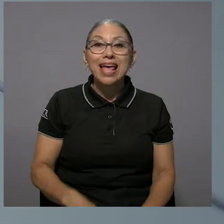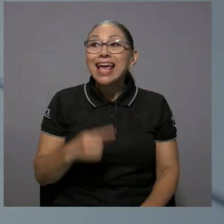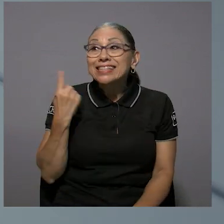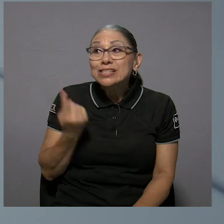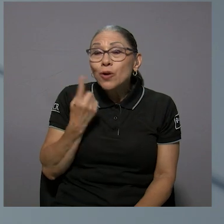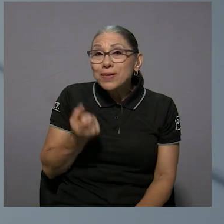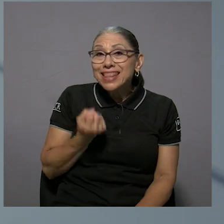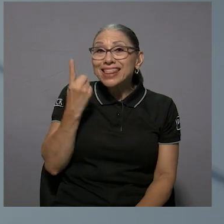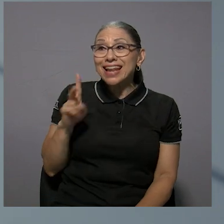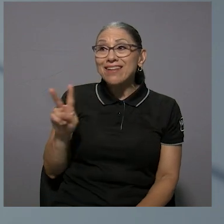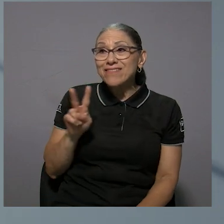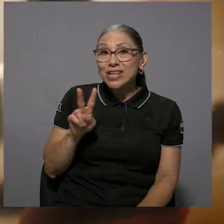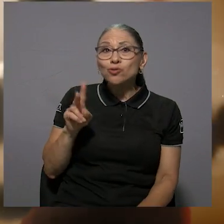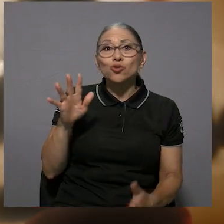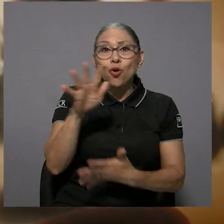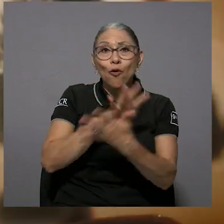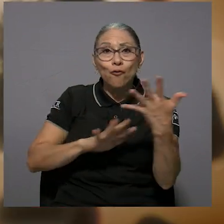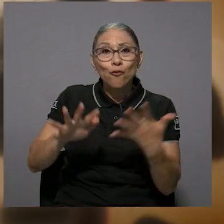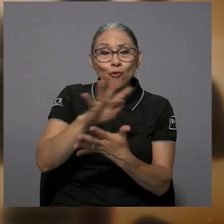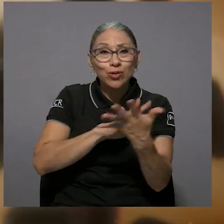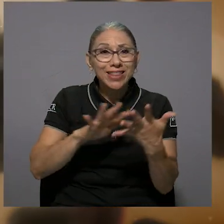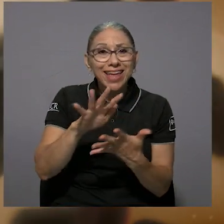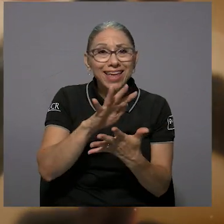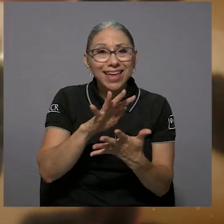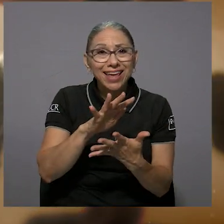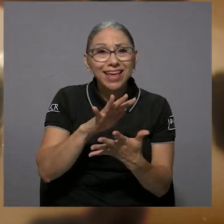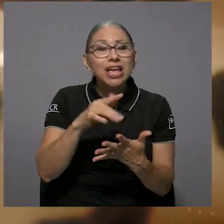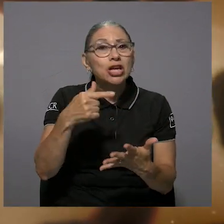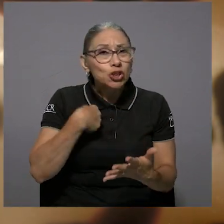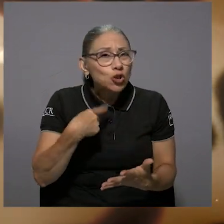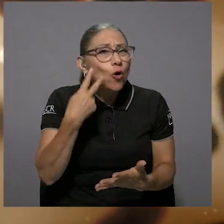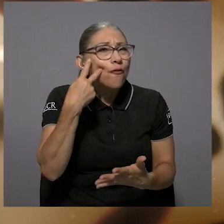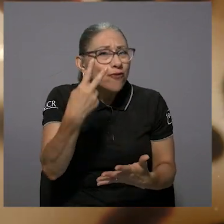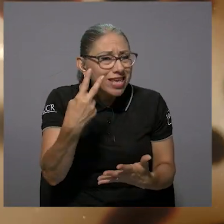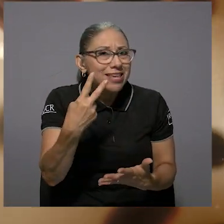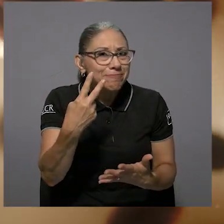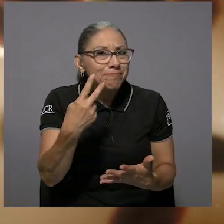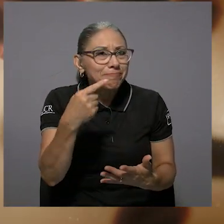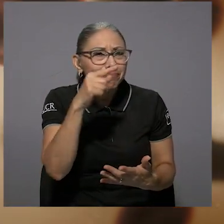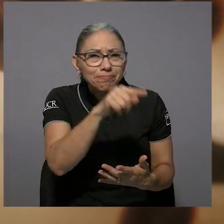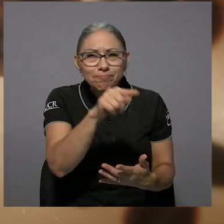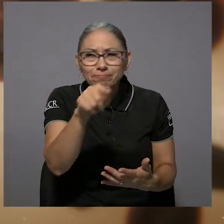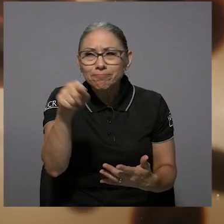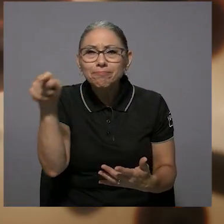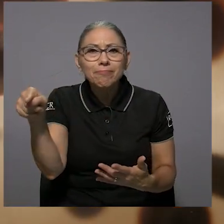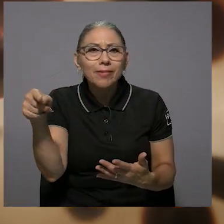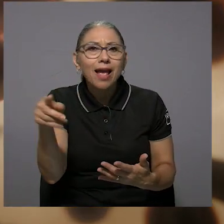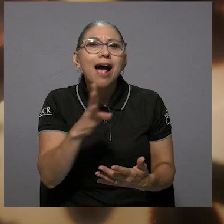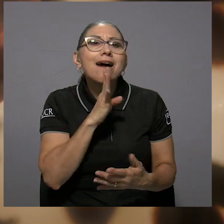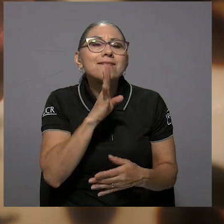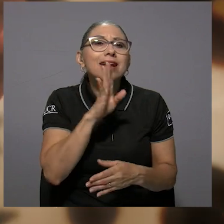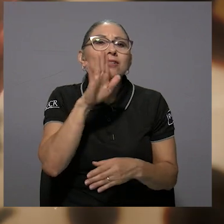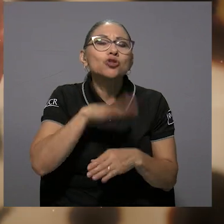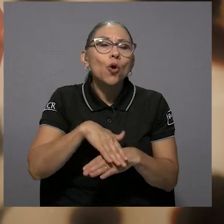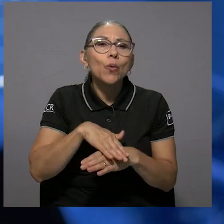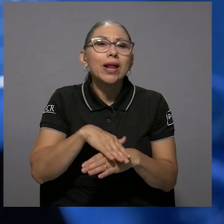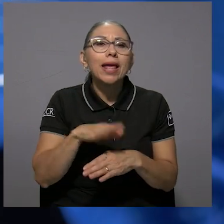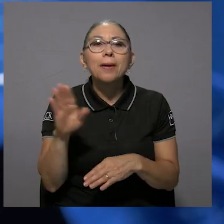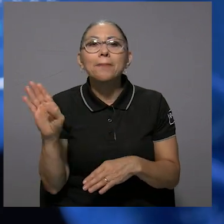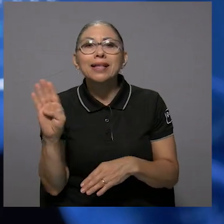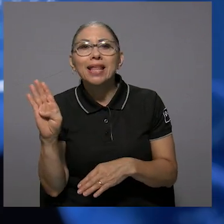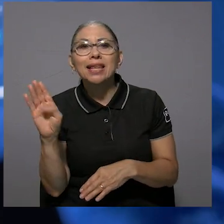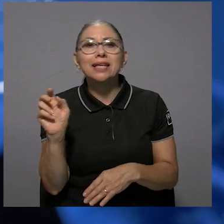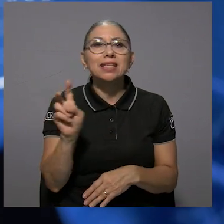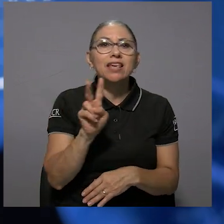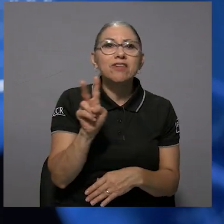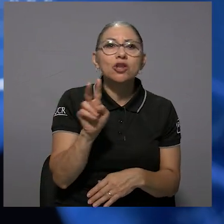confunde. Yo vi en algunas oportunidades indistintamente hablar de bacterias